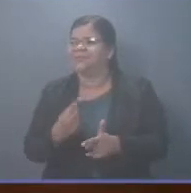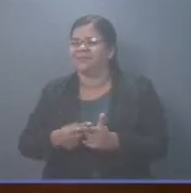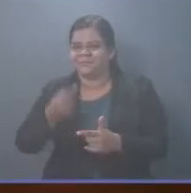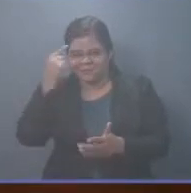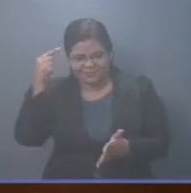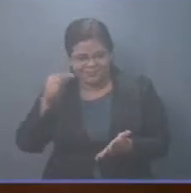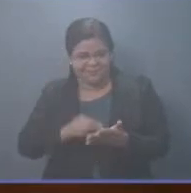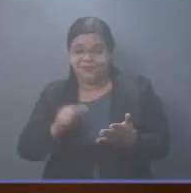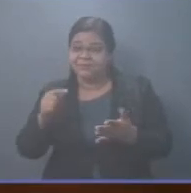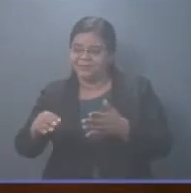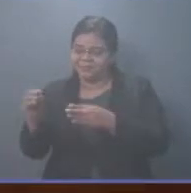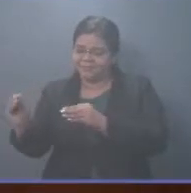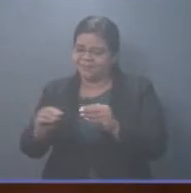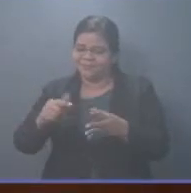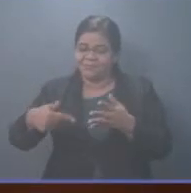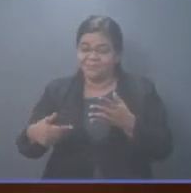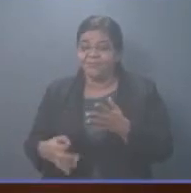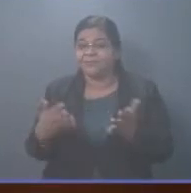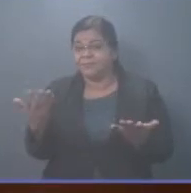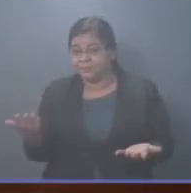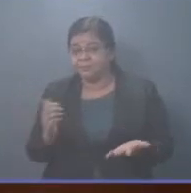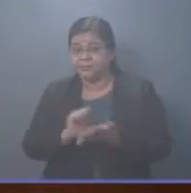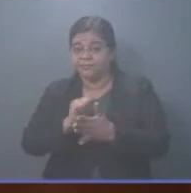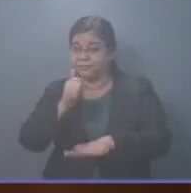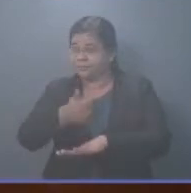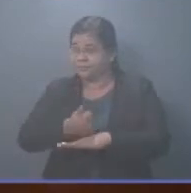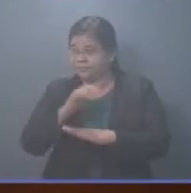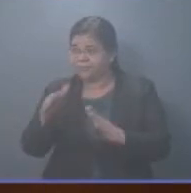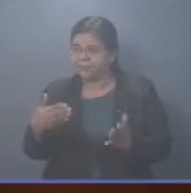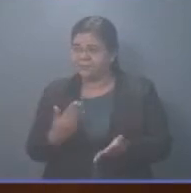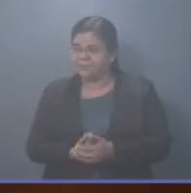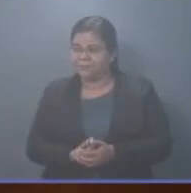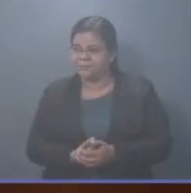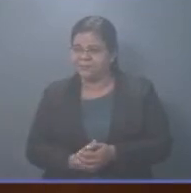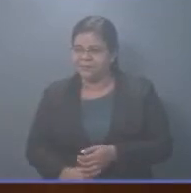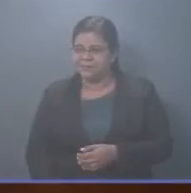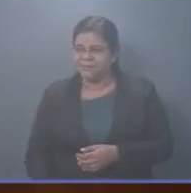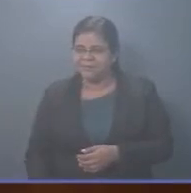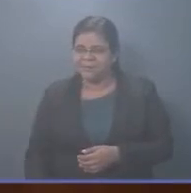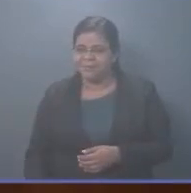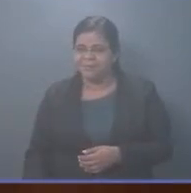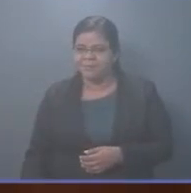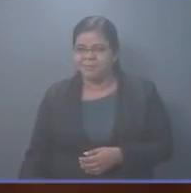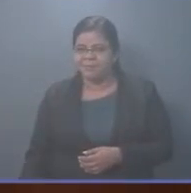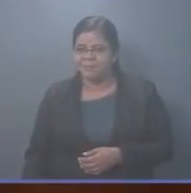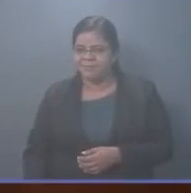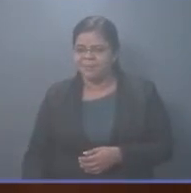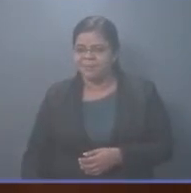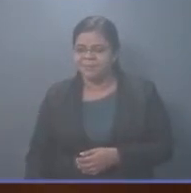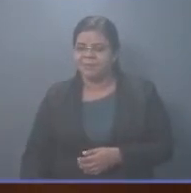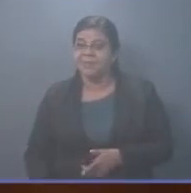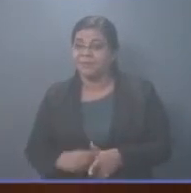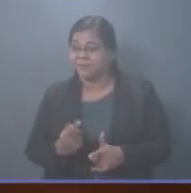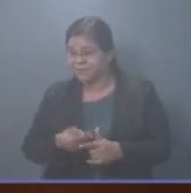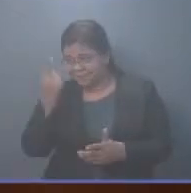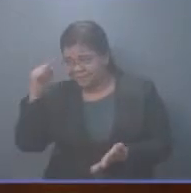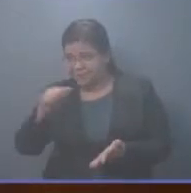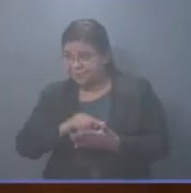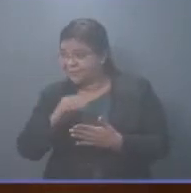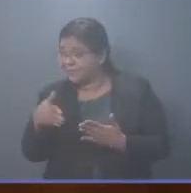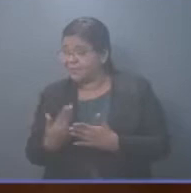en vigencia de la ley, ya que se ha establecido en esta misma ley cuál va a ser la fuente de financiamiento